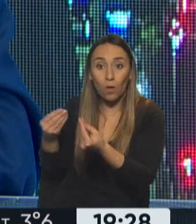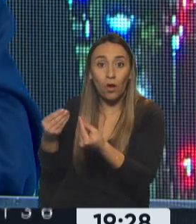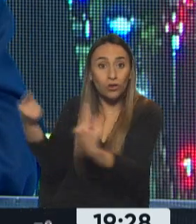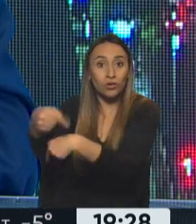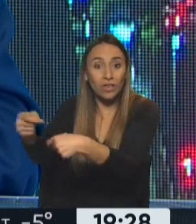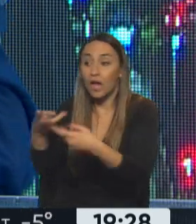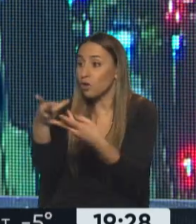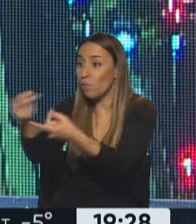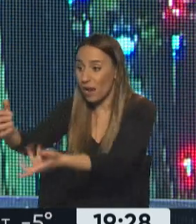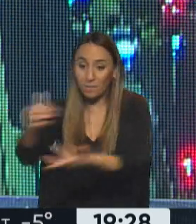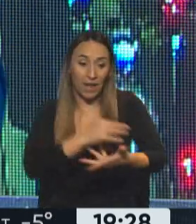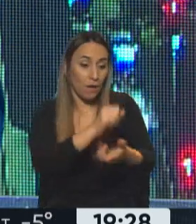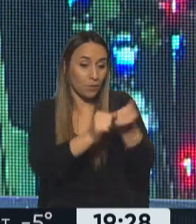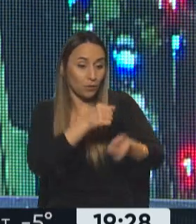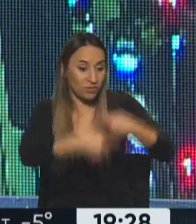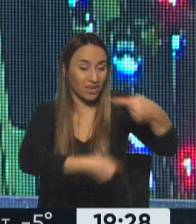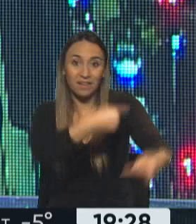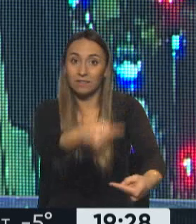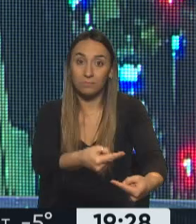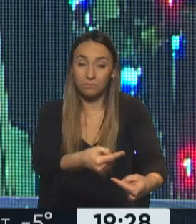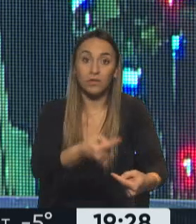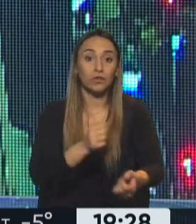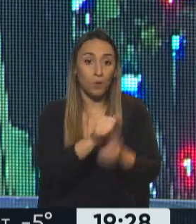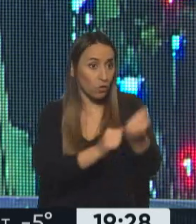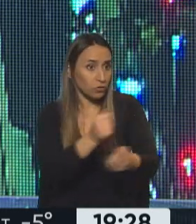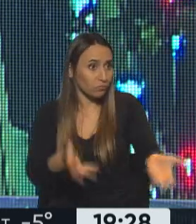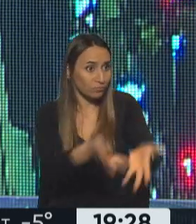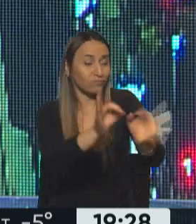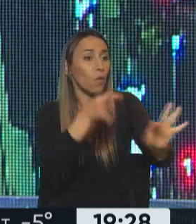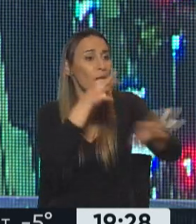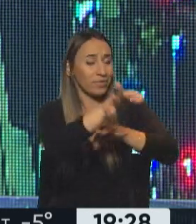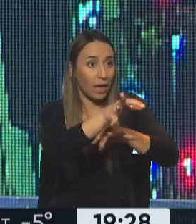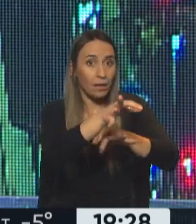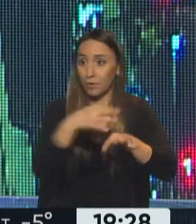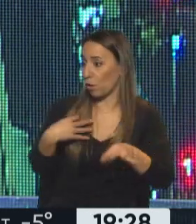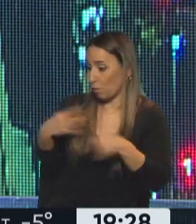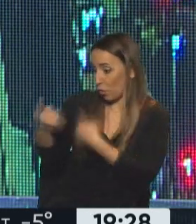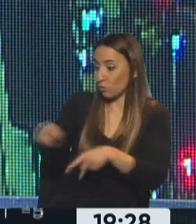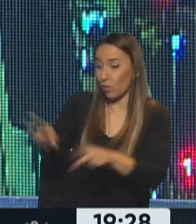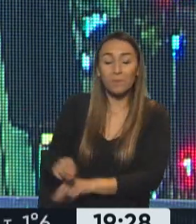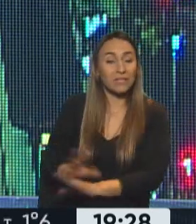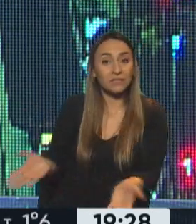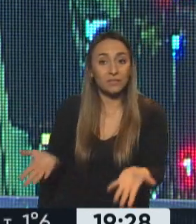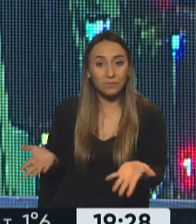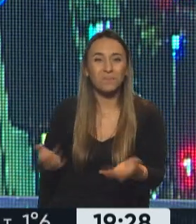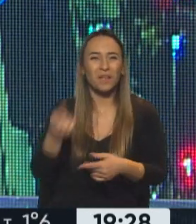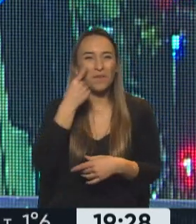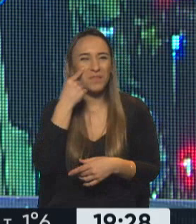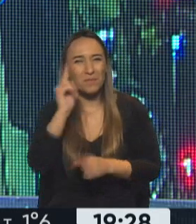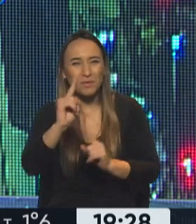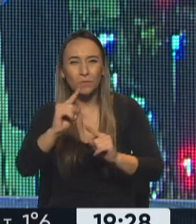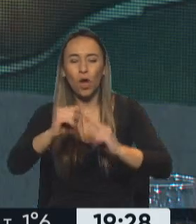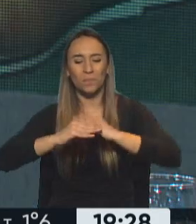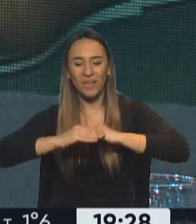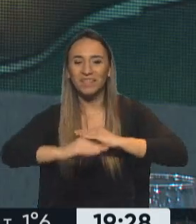nos pasa con el exterior. Vengo de una empresa que hace estas tiras para las computadoras, ¿viste? Que hacen los supermercados. ¿Y qué le falta?